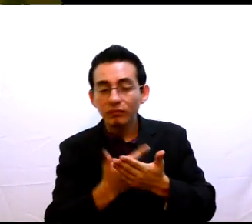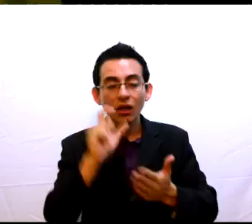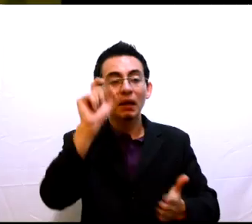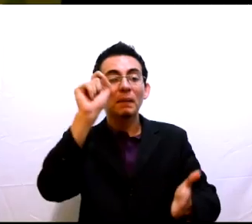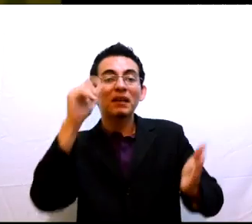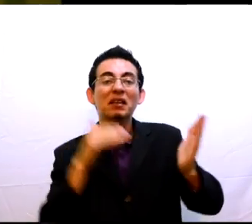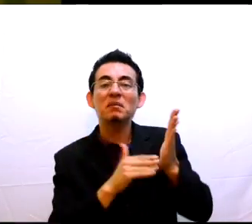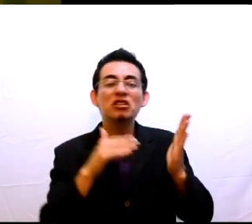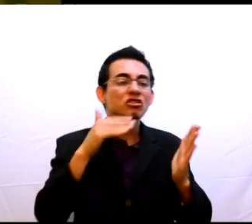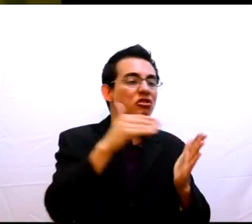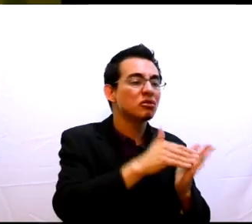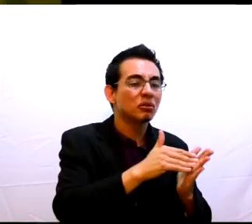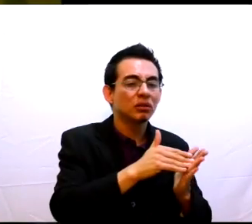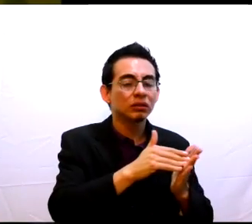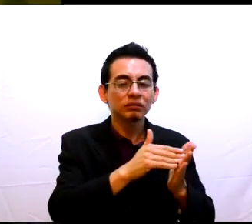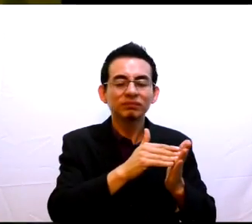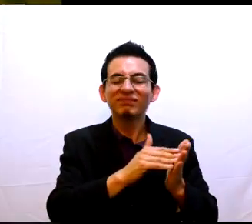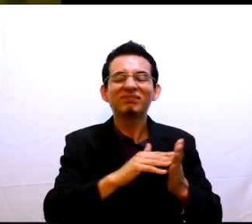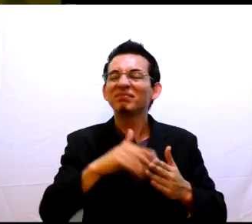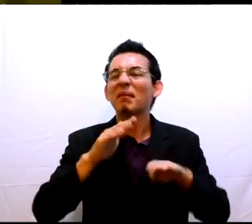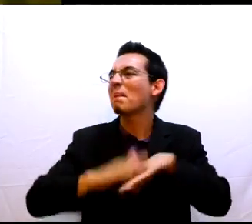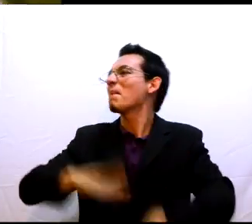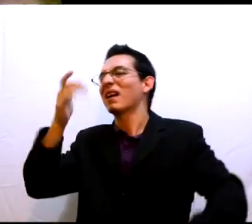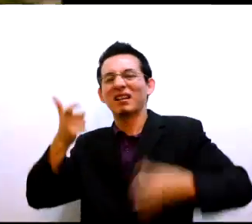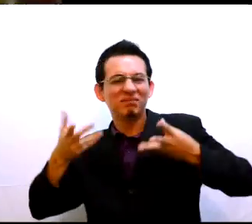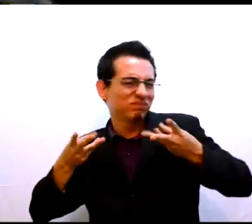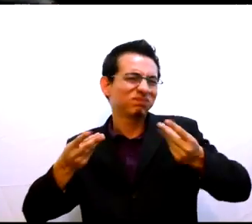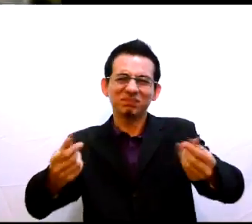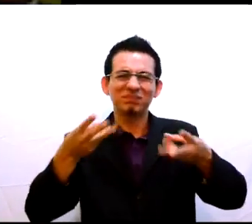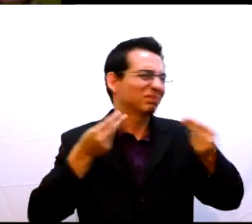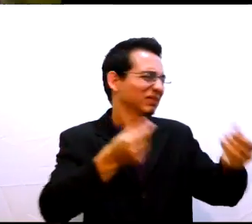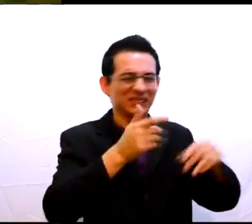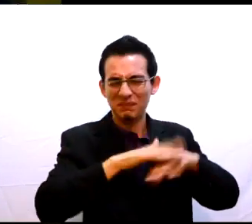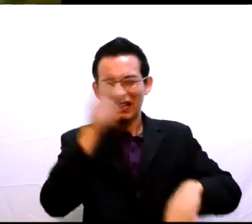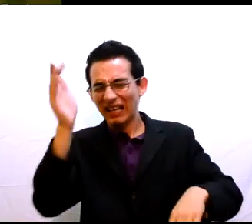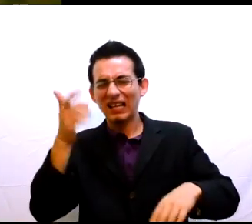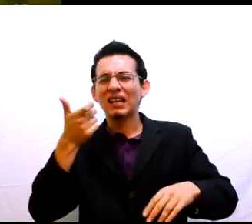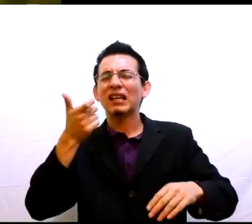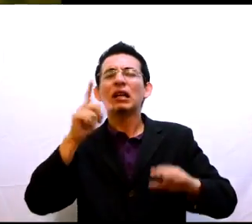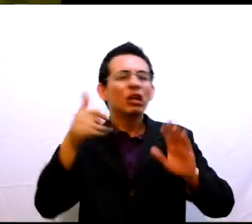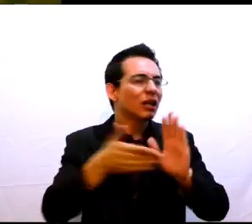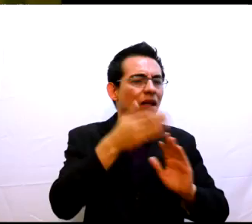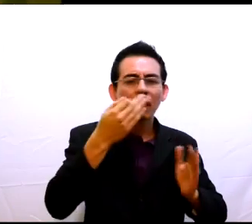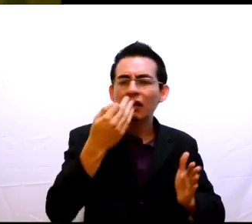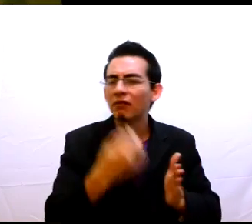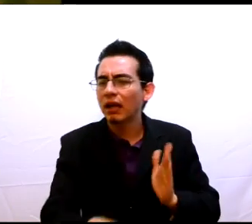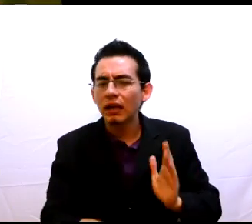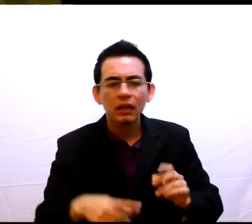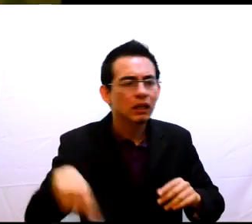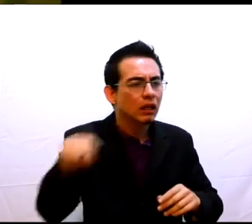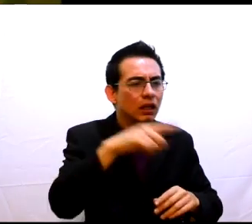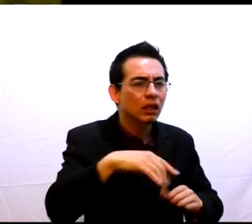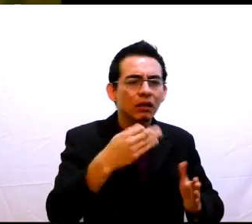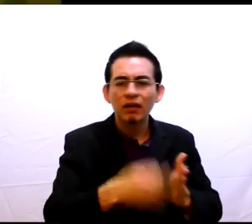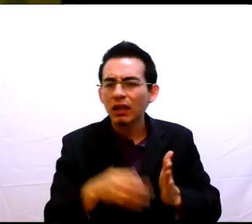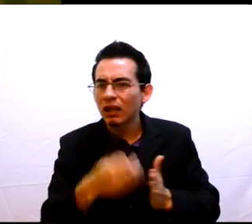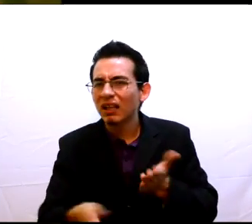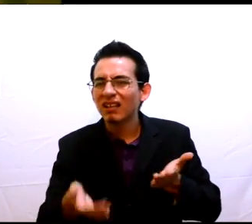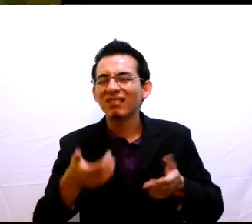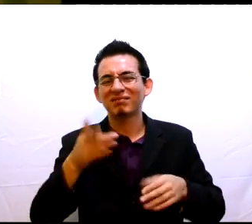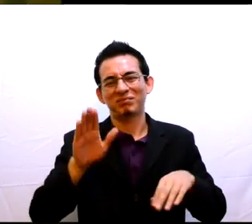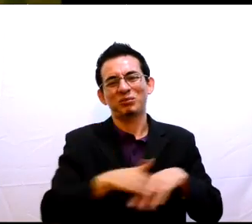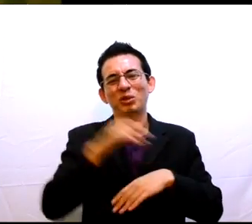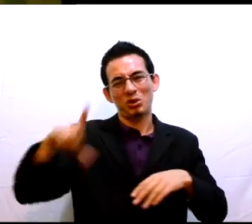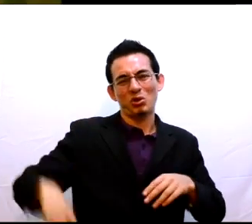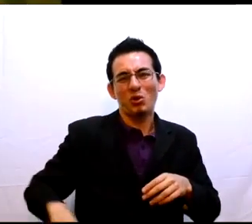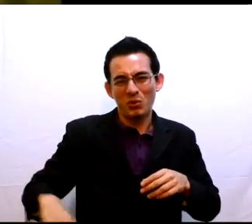viene saliendo en 250 millones y luego ya que está terminado resulta que no pusieron tubería se ha dado